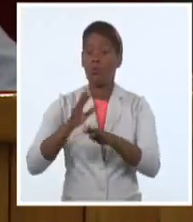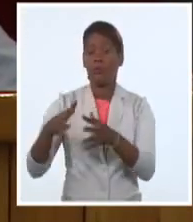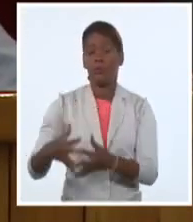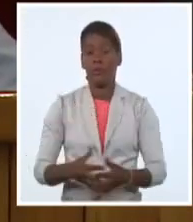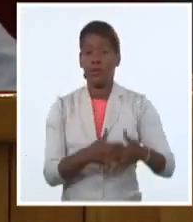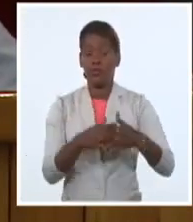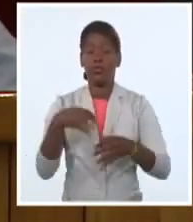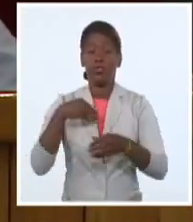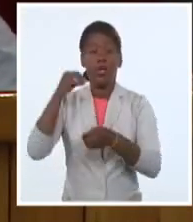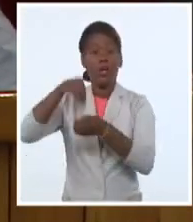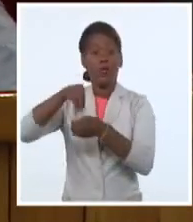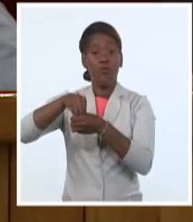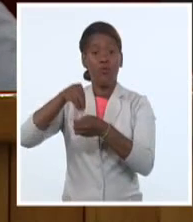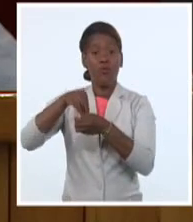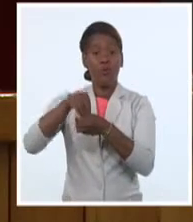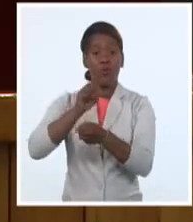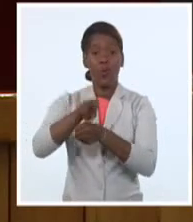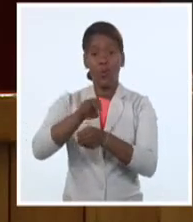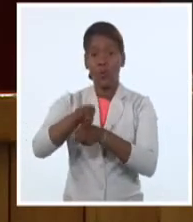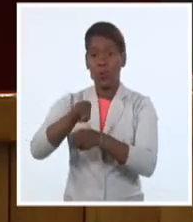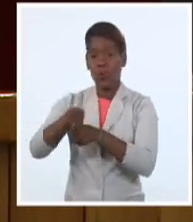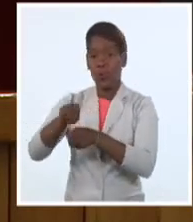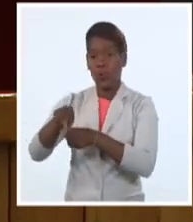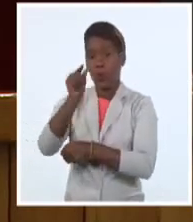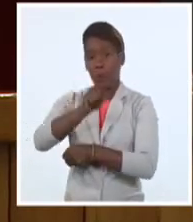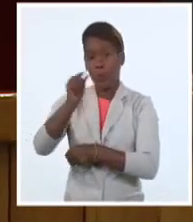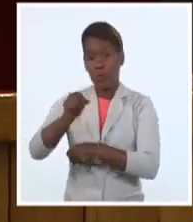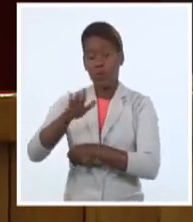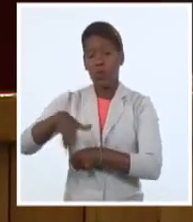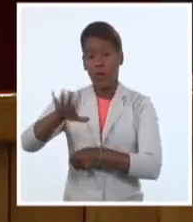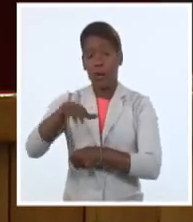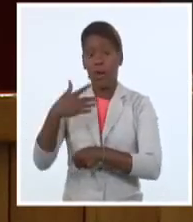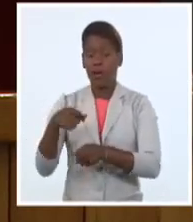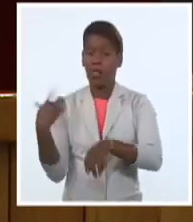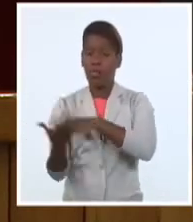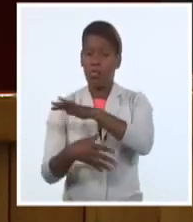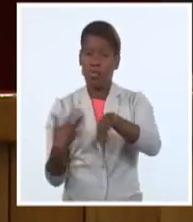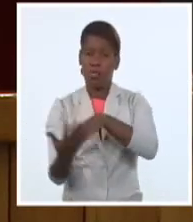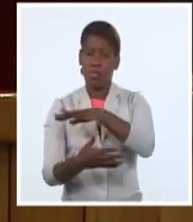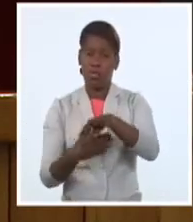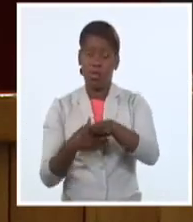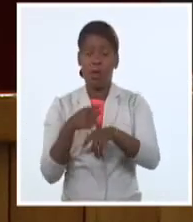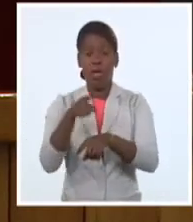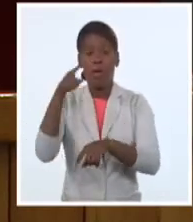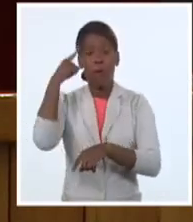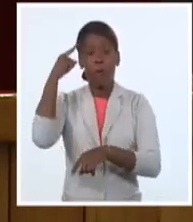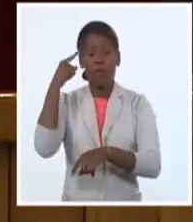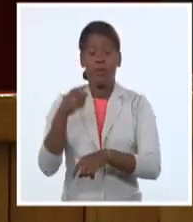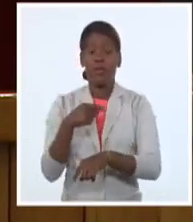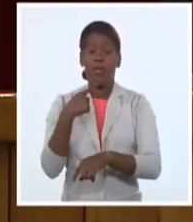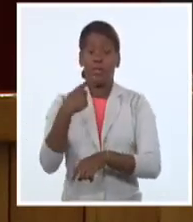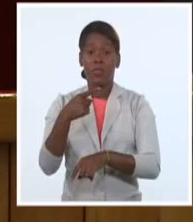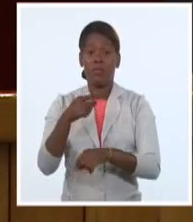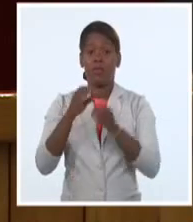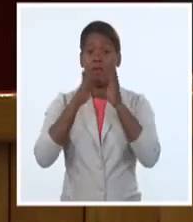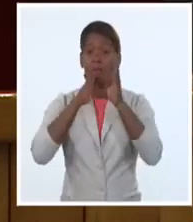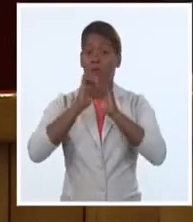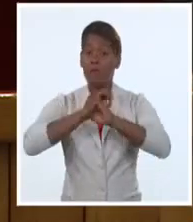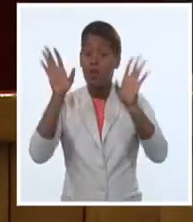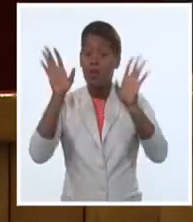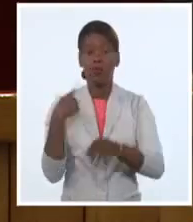fondos millonarios dirigidos a generar la imagen de que Cuba es un Estado fallido, que ocurre aquí un atropello a la